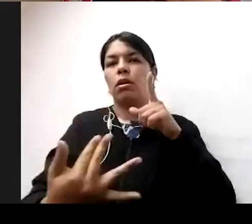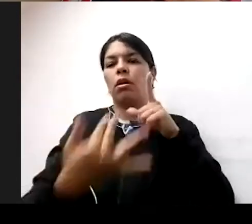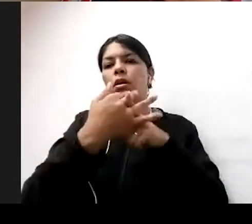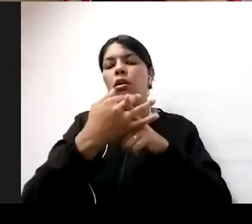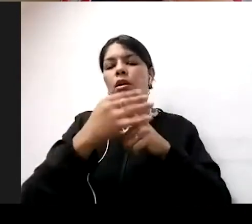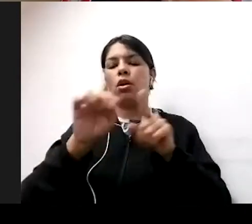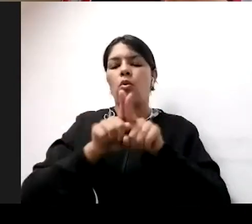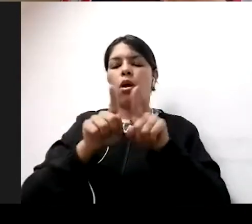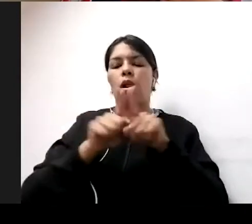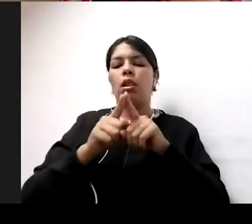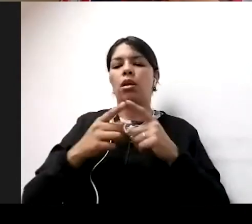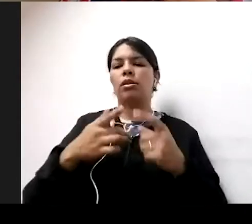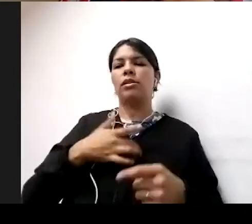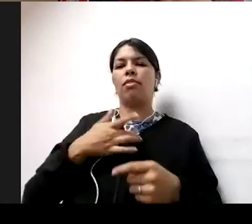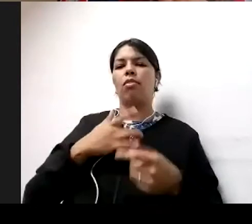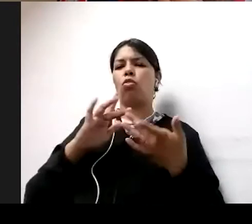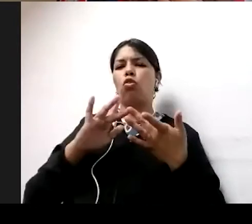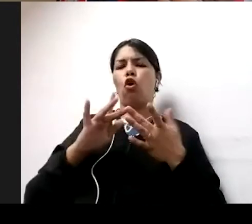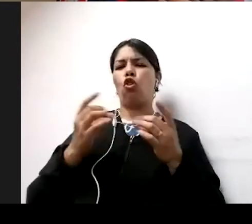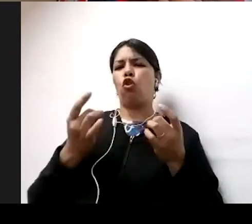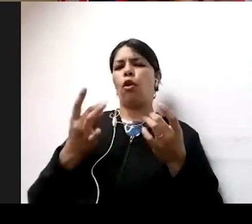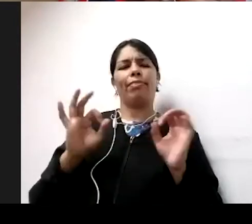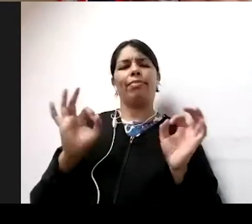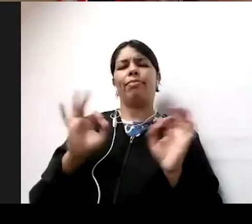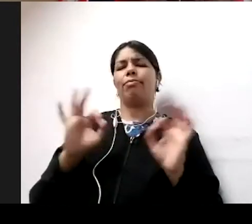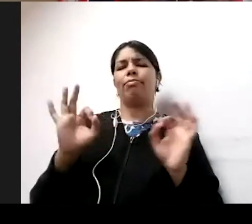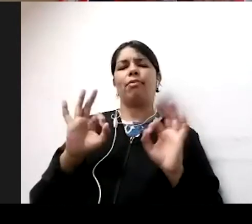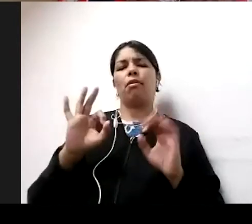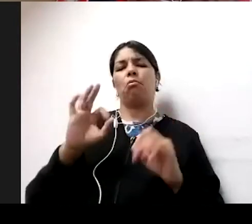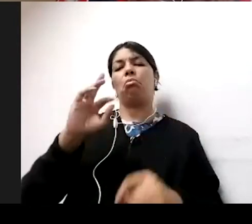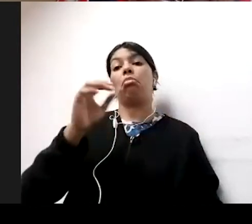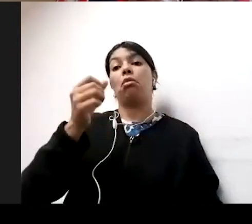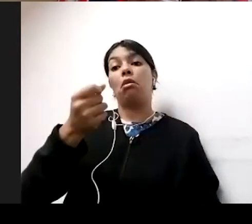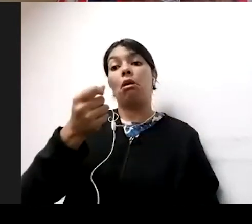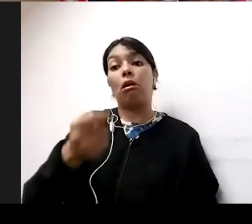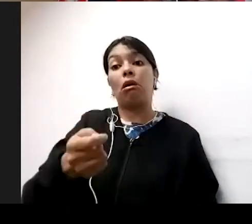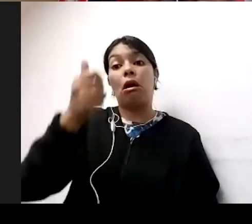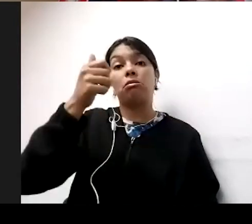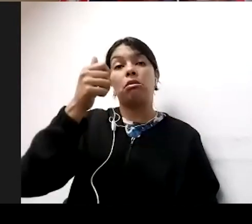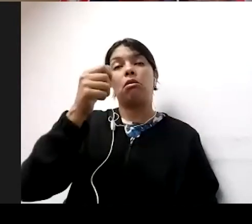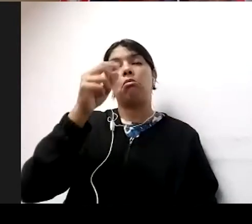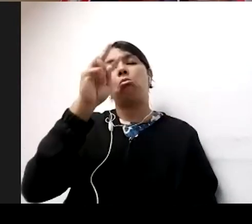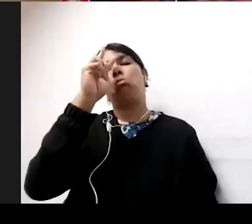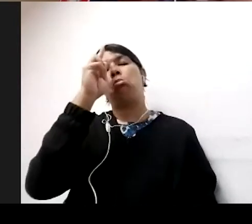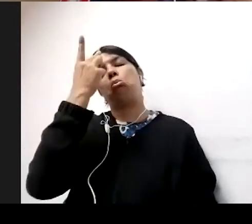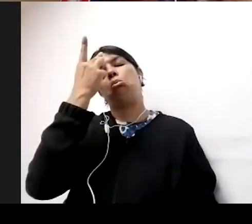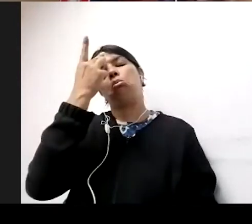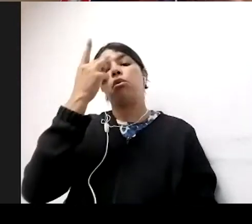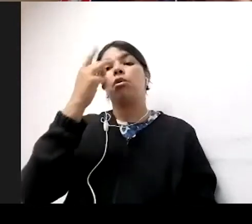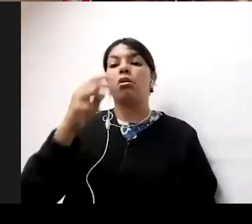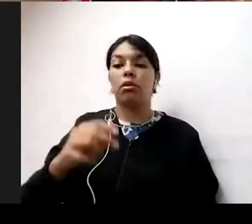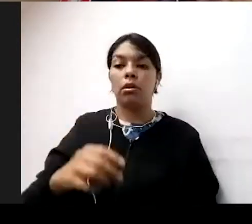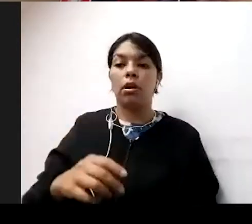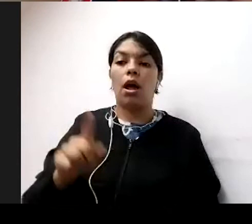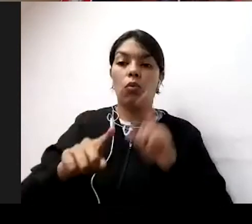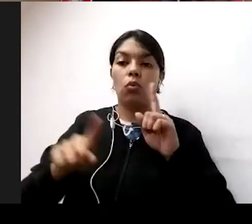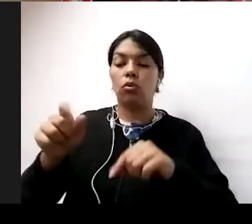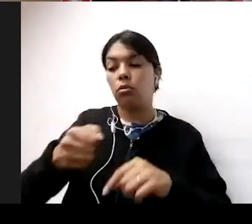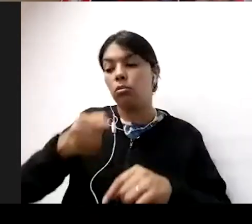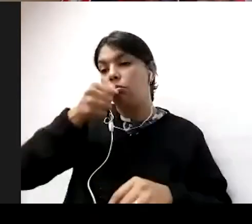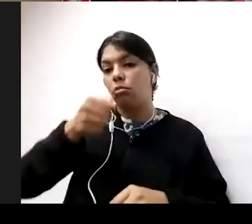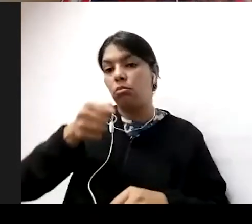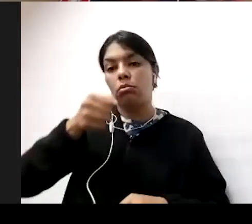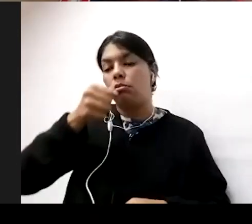puede llegar a un estado de inconsciencia. Algunos efectos secundarios de consumir estas sustancias son las náuseas,